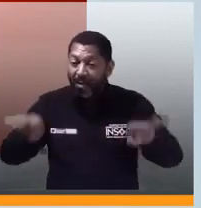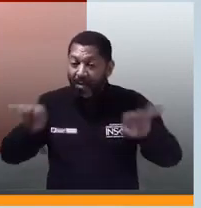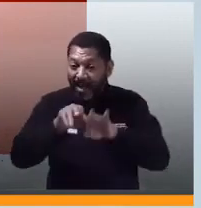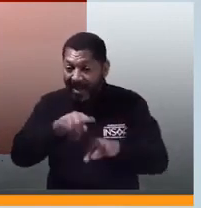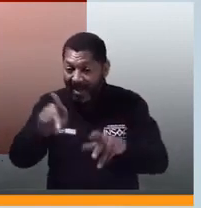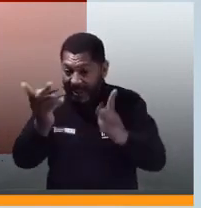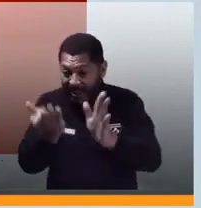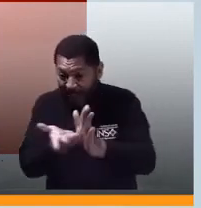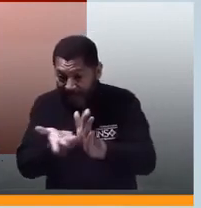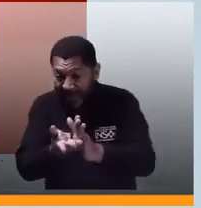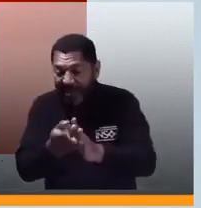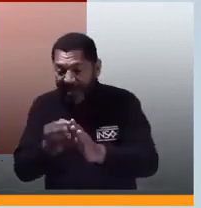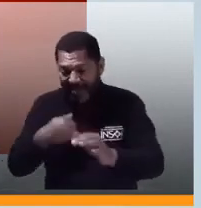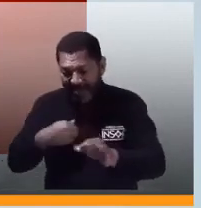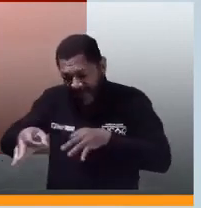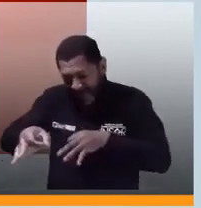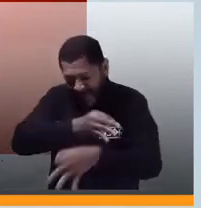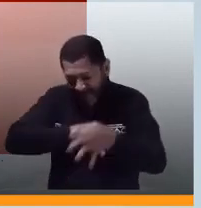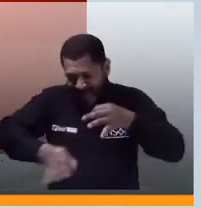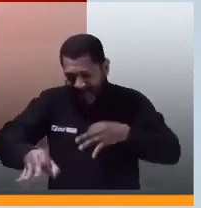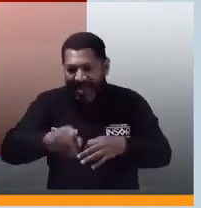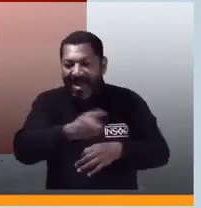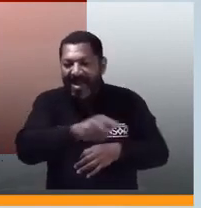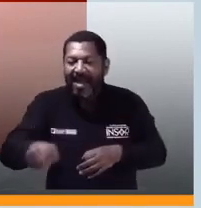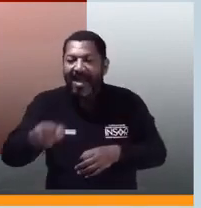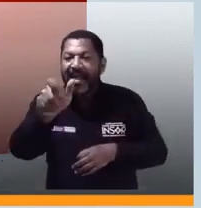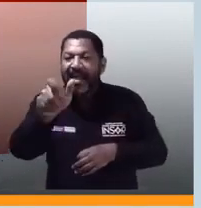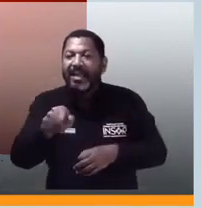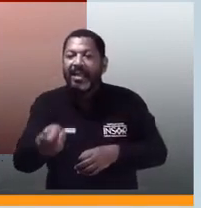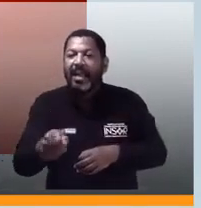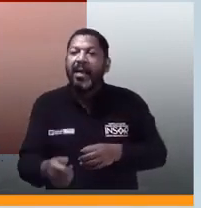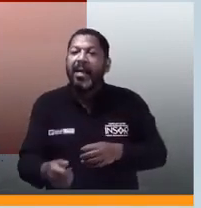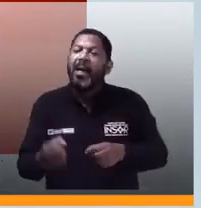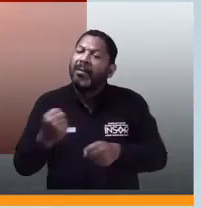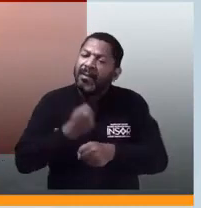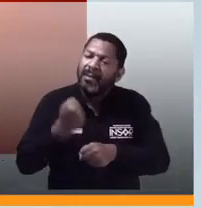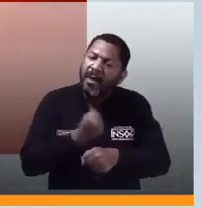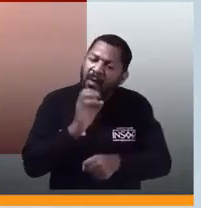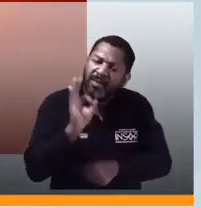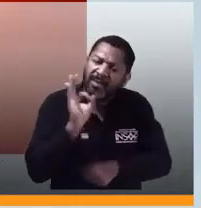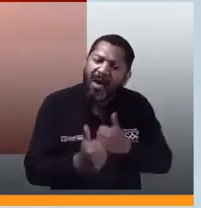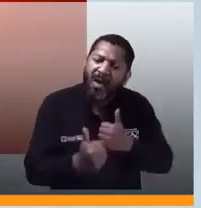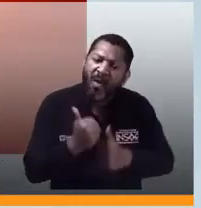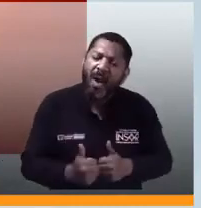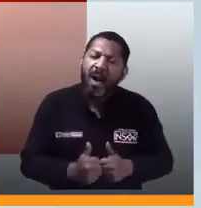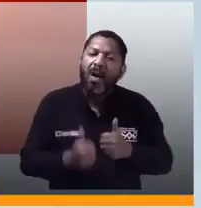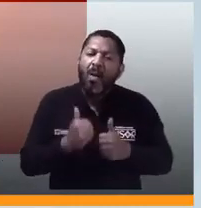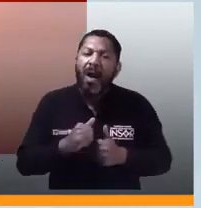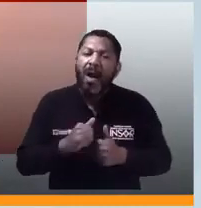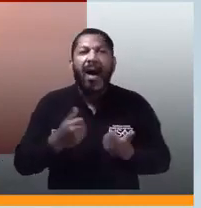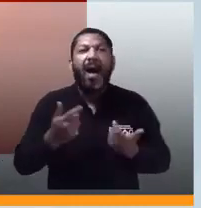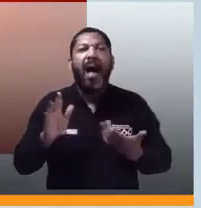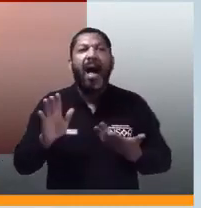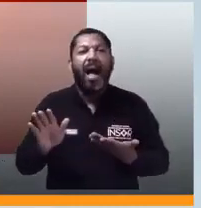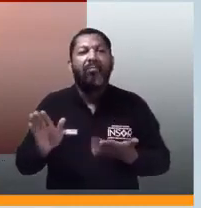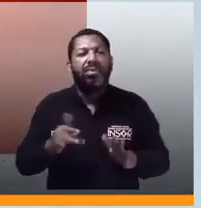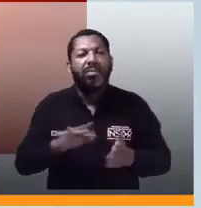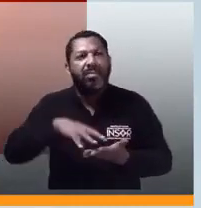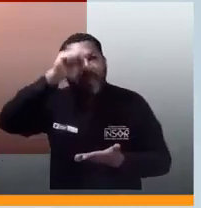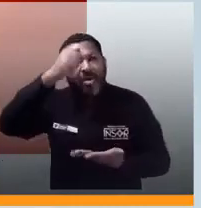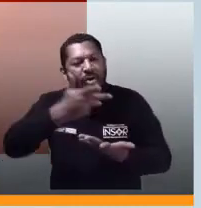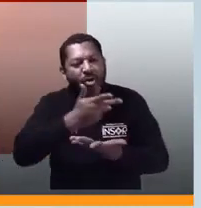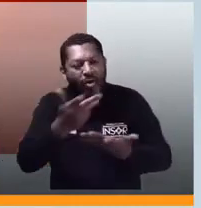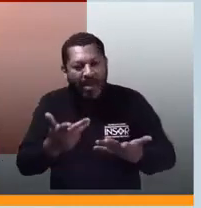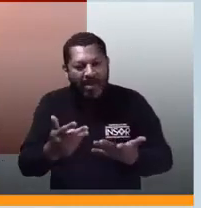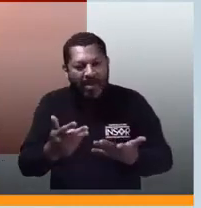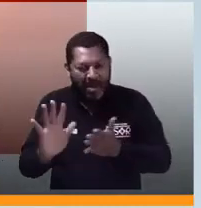ella como participante de los talleres, qué buenas prácticas vio o qué lecciones aprendidas identificó estos